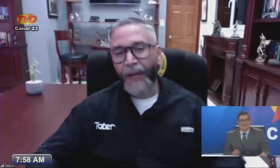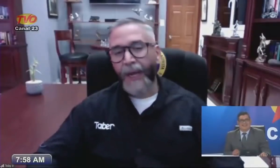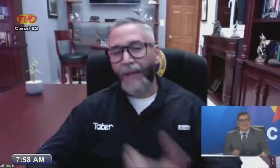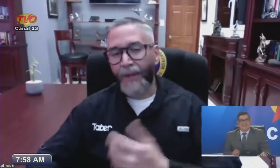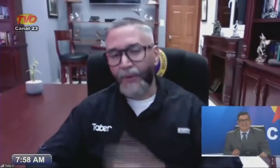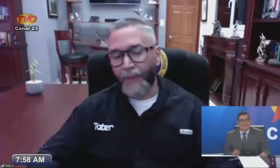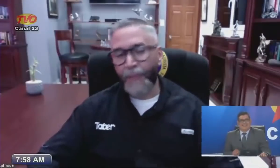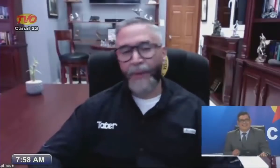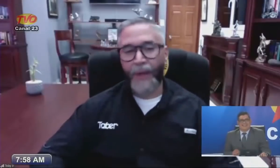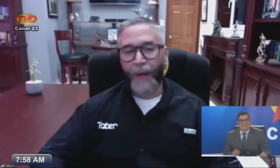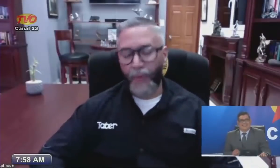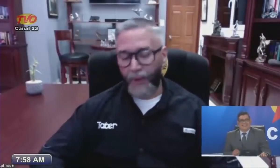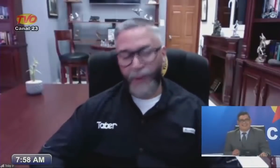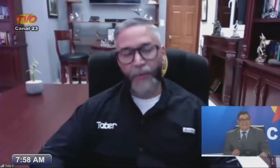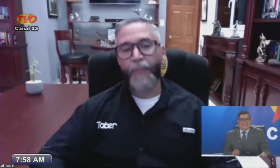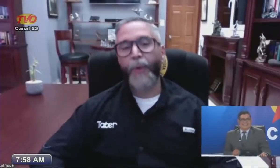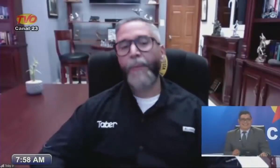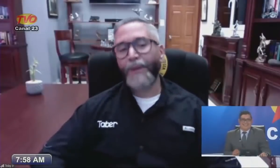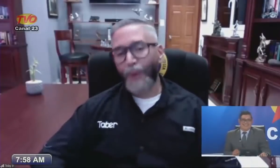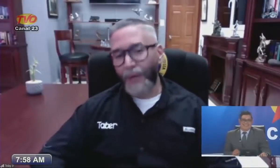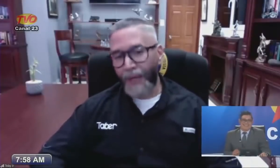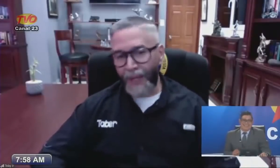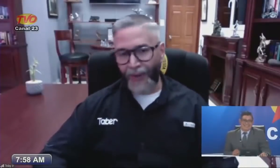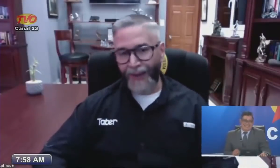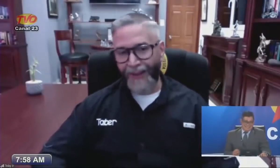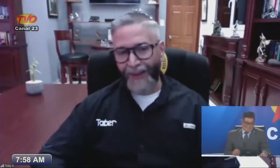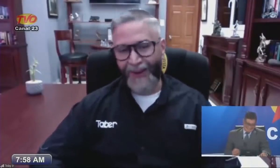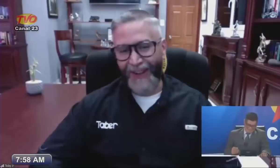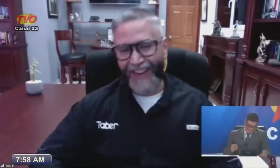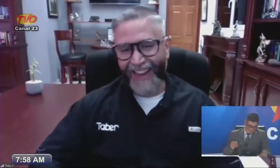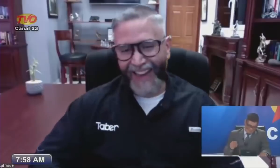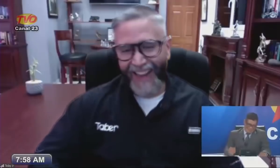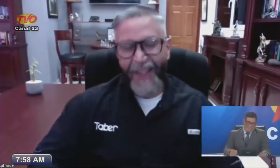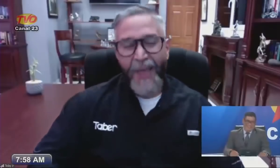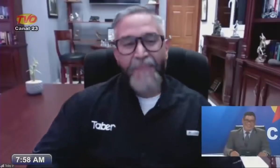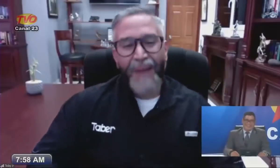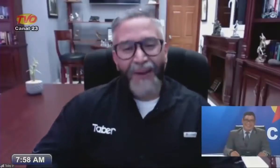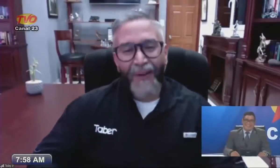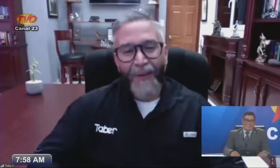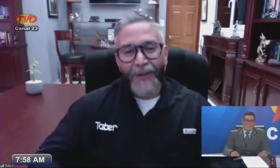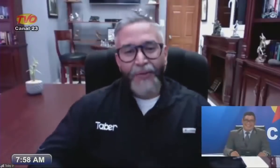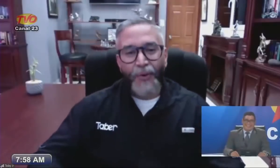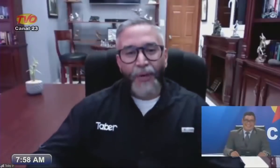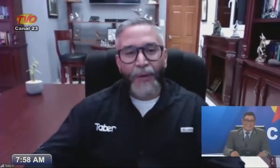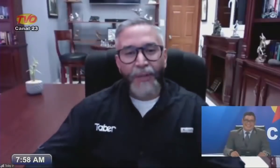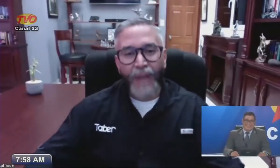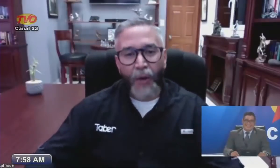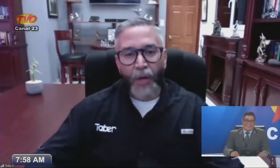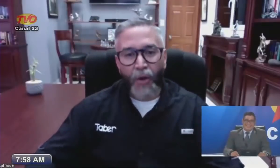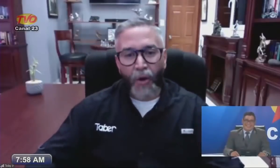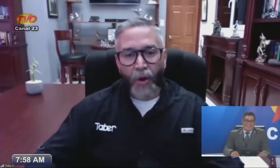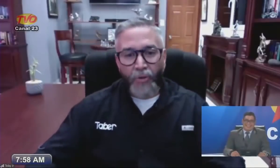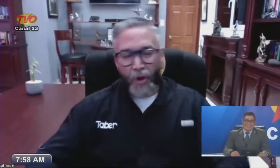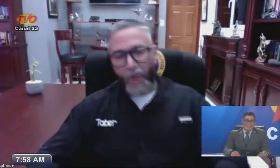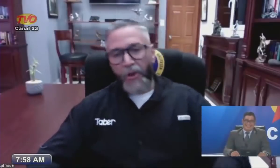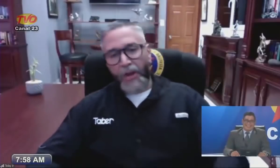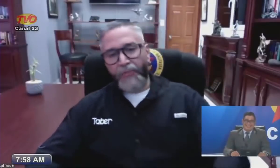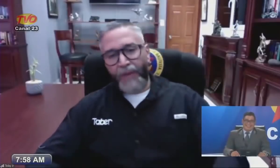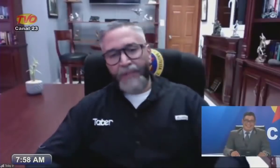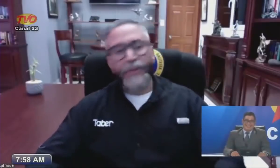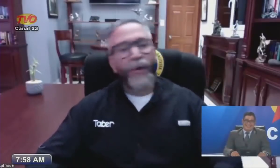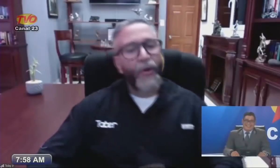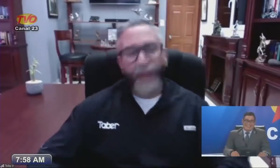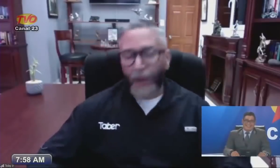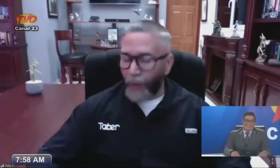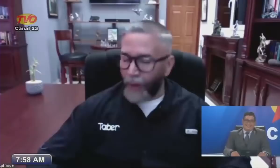es que cada vez que usted platicamos yo me meto en líos le digo pero yo no llego antagónico ya no va a ir a